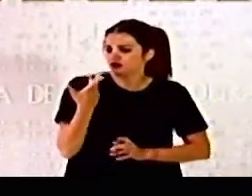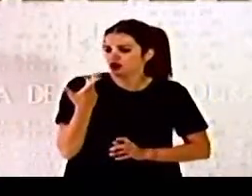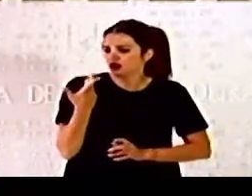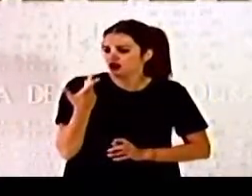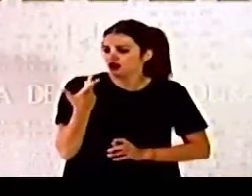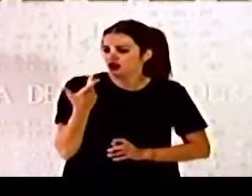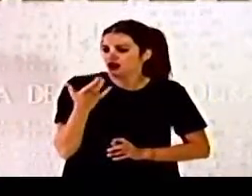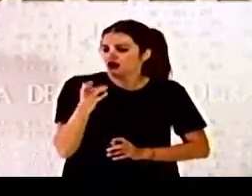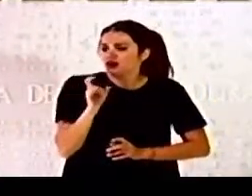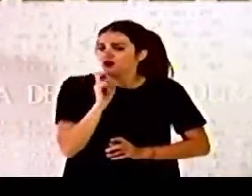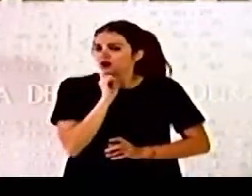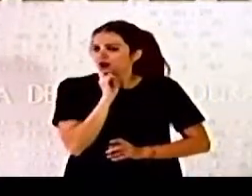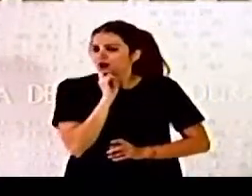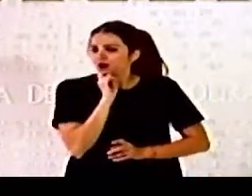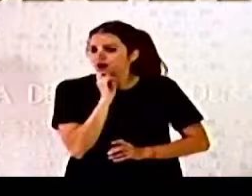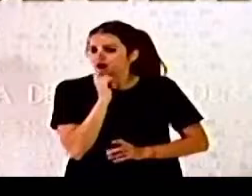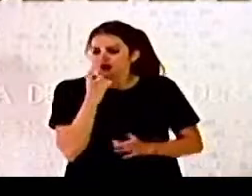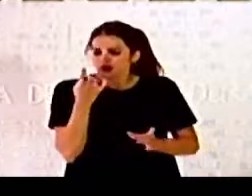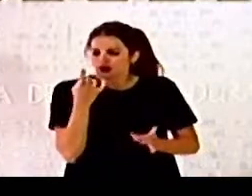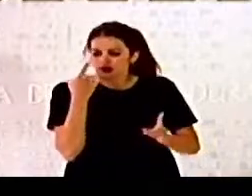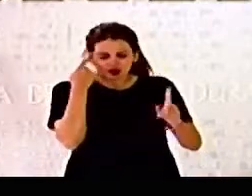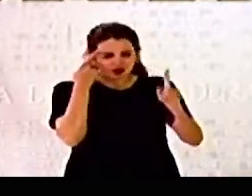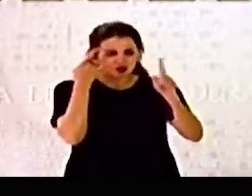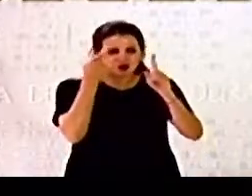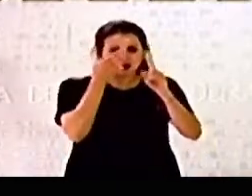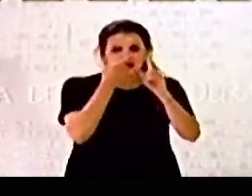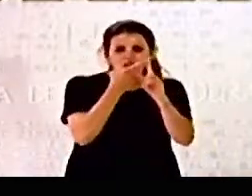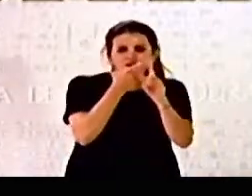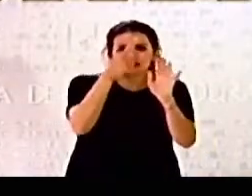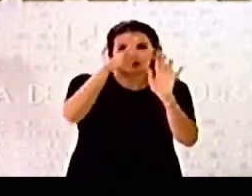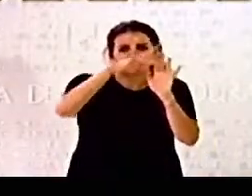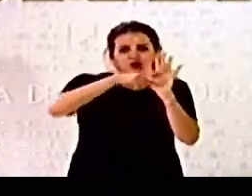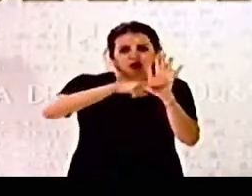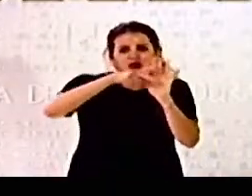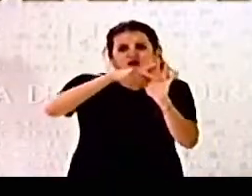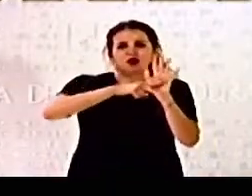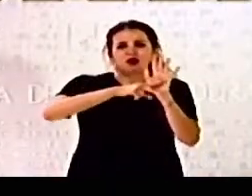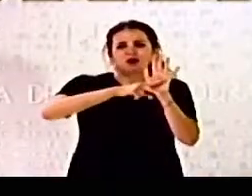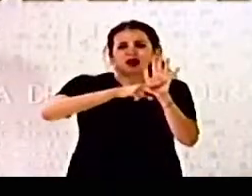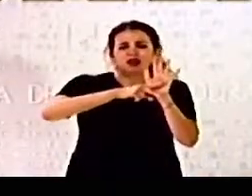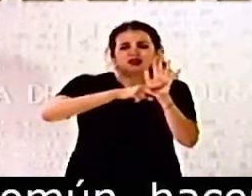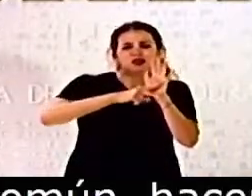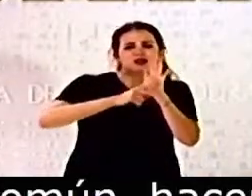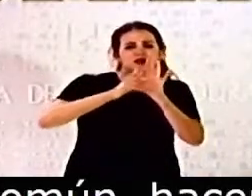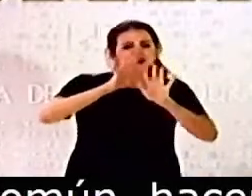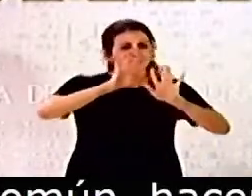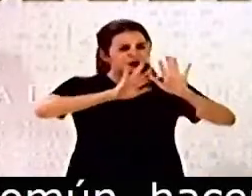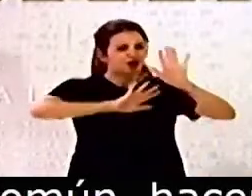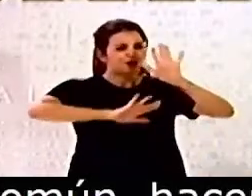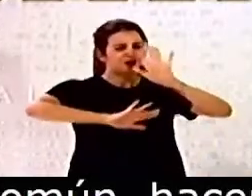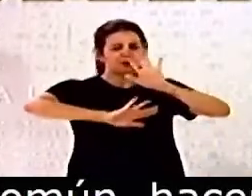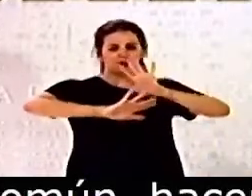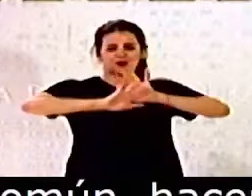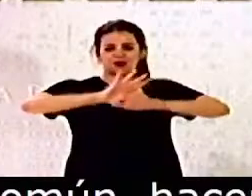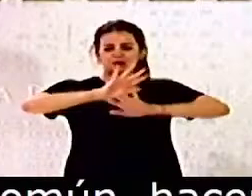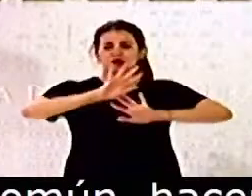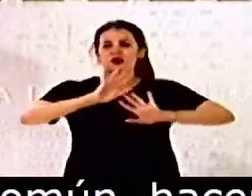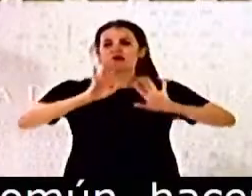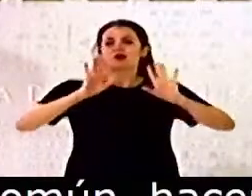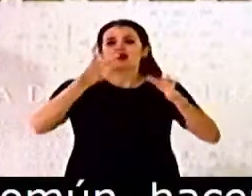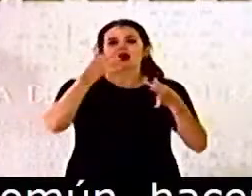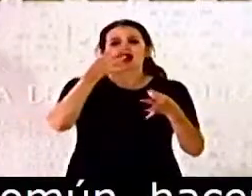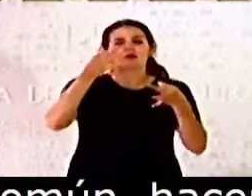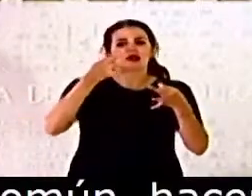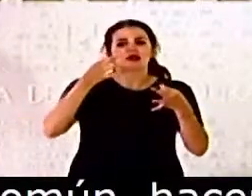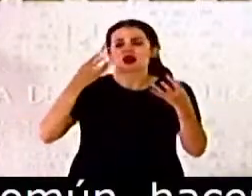grado para cumplir con la norma o retorcerla, cuando lo que hay que aplicar es el sentido común y decir,